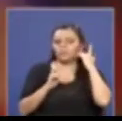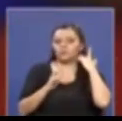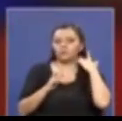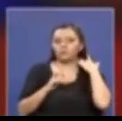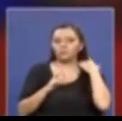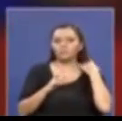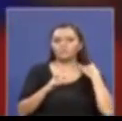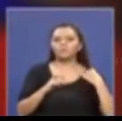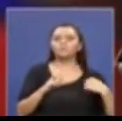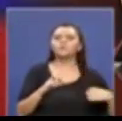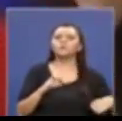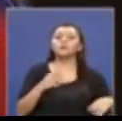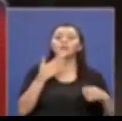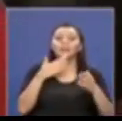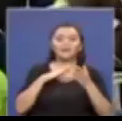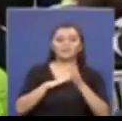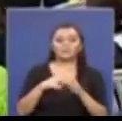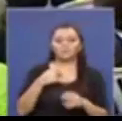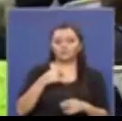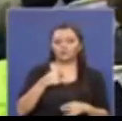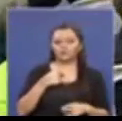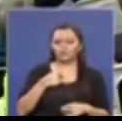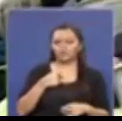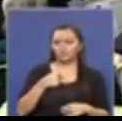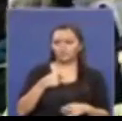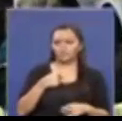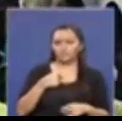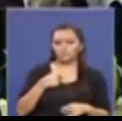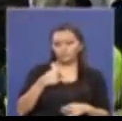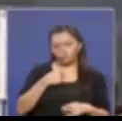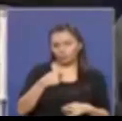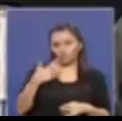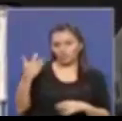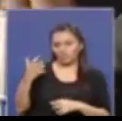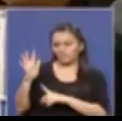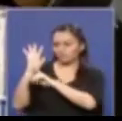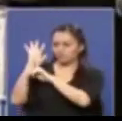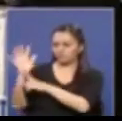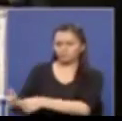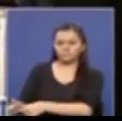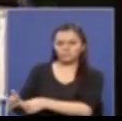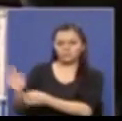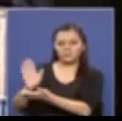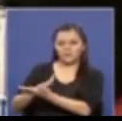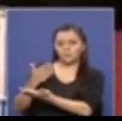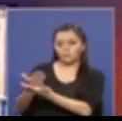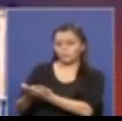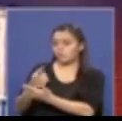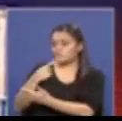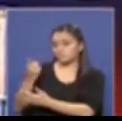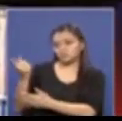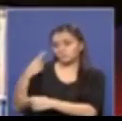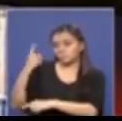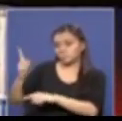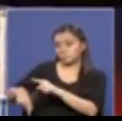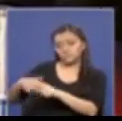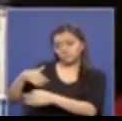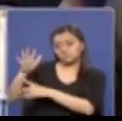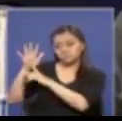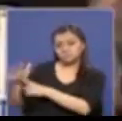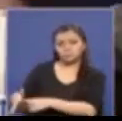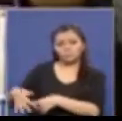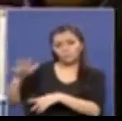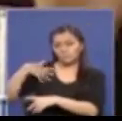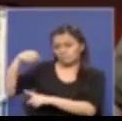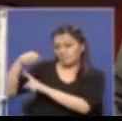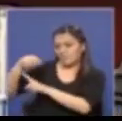me le quiero cargar al Mashi, ¿no? Yo peso mucho más que el Mashi, soy más grande que el Mashi. libertad y no intervención, entonces le voy